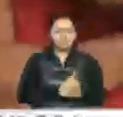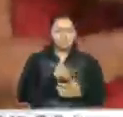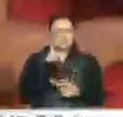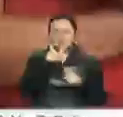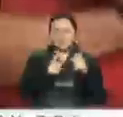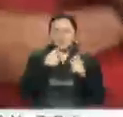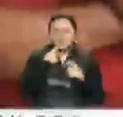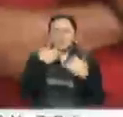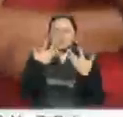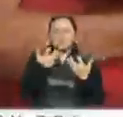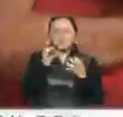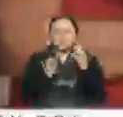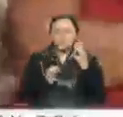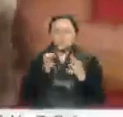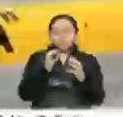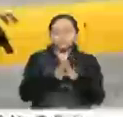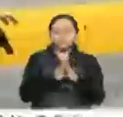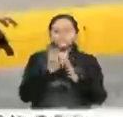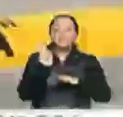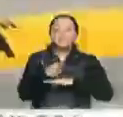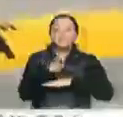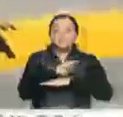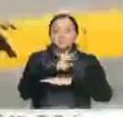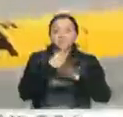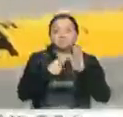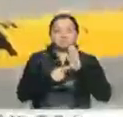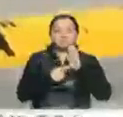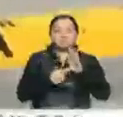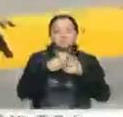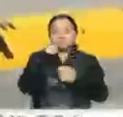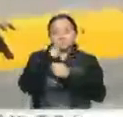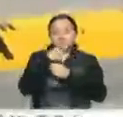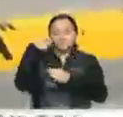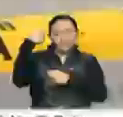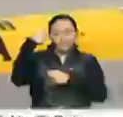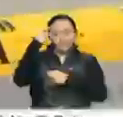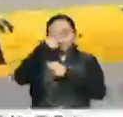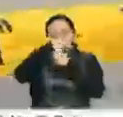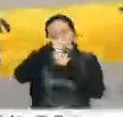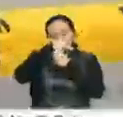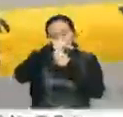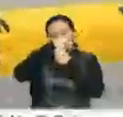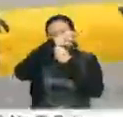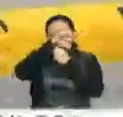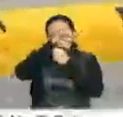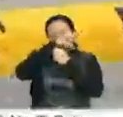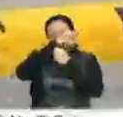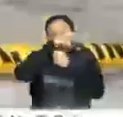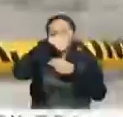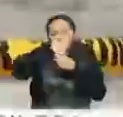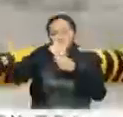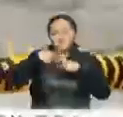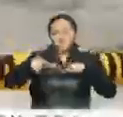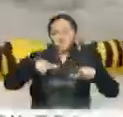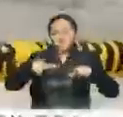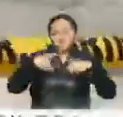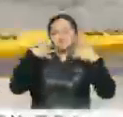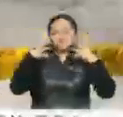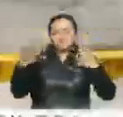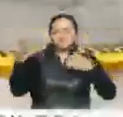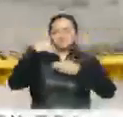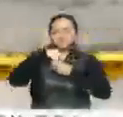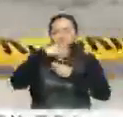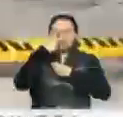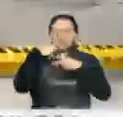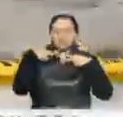La Fiscalía General dijo en un comunicado que las imágenes aparentemente fueron grabadas por cámaras de un circuito cerrado de la zona y que ya forman parte